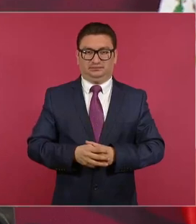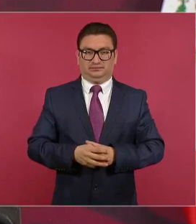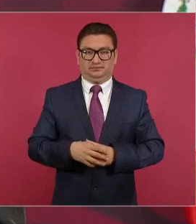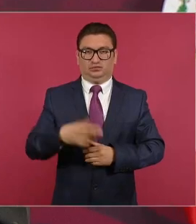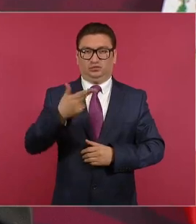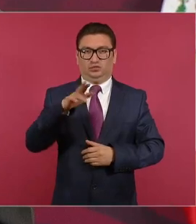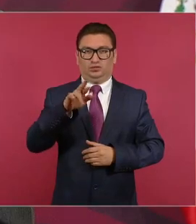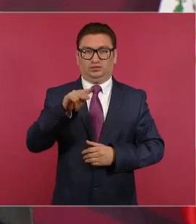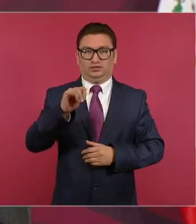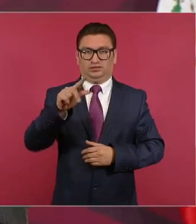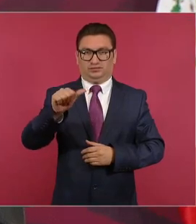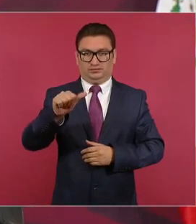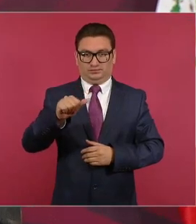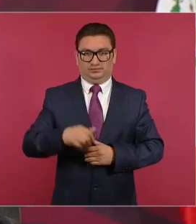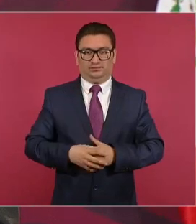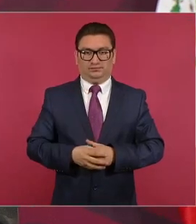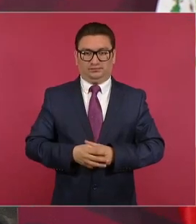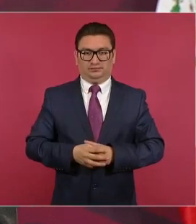Huerta.